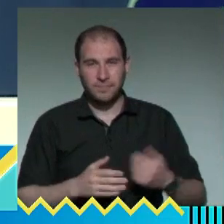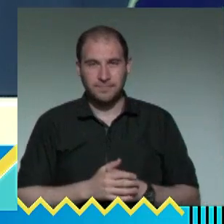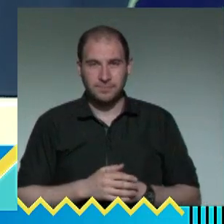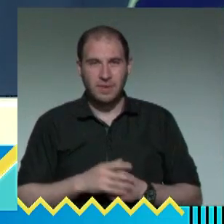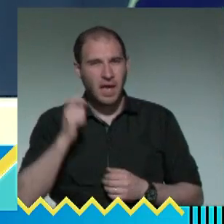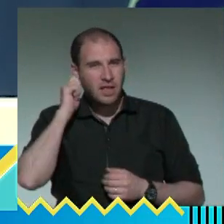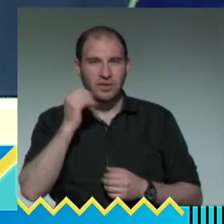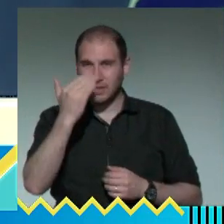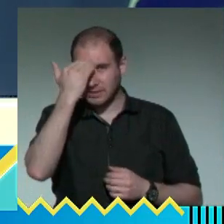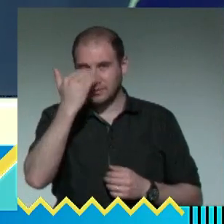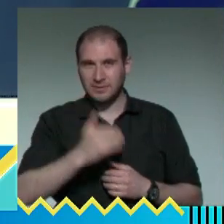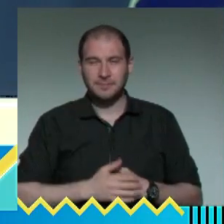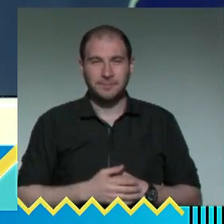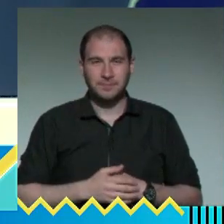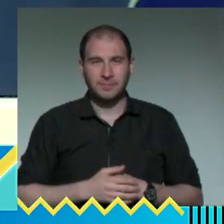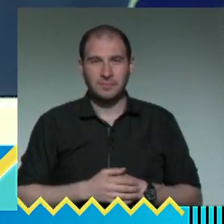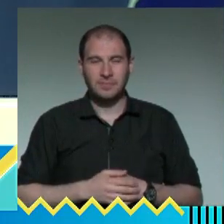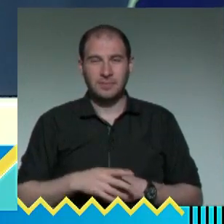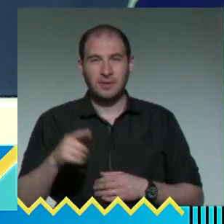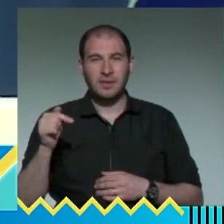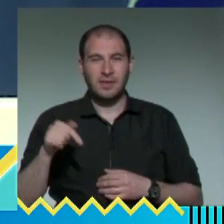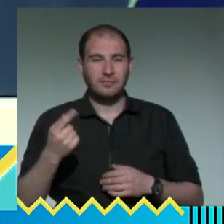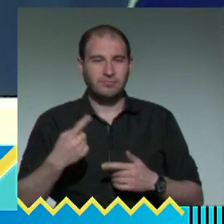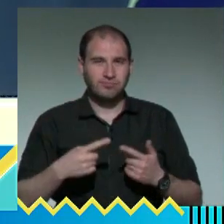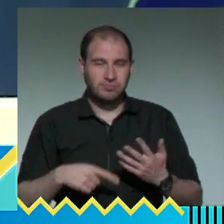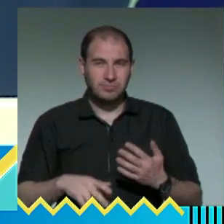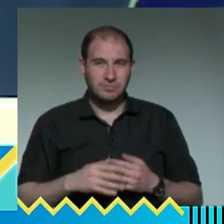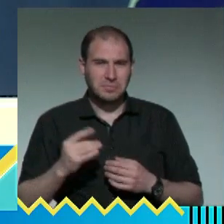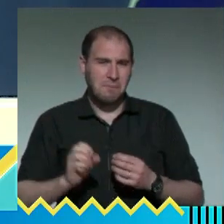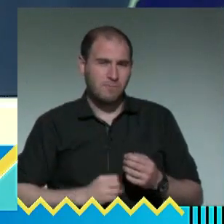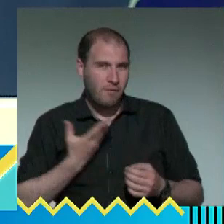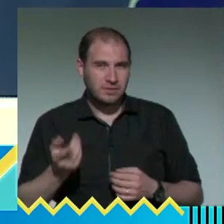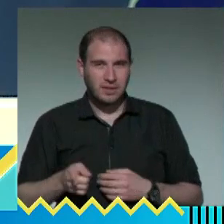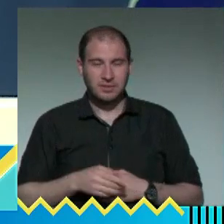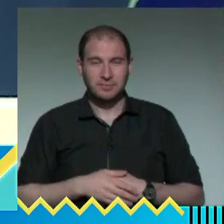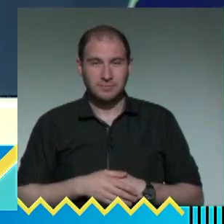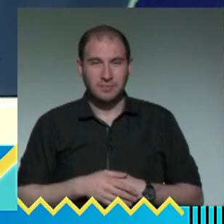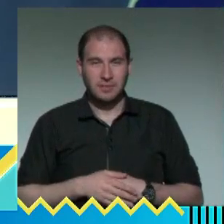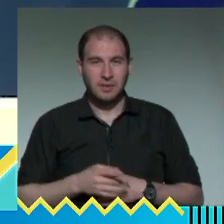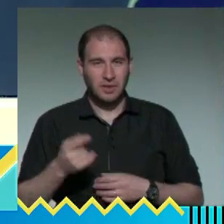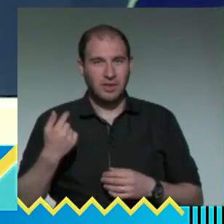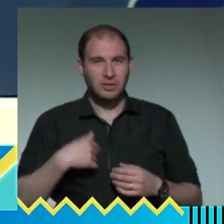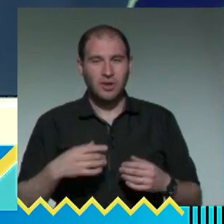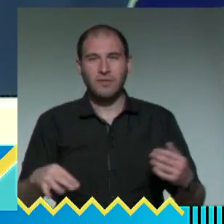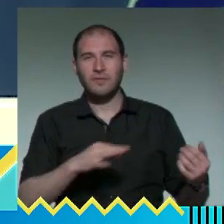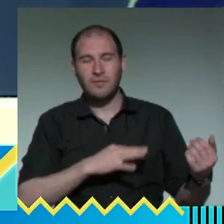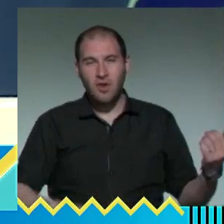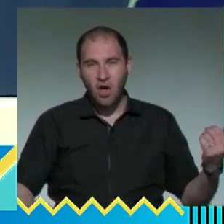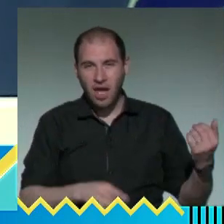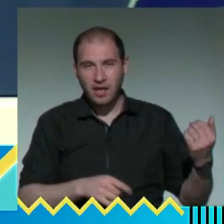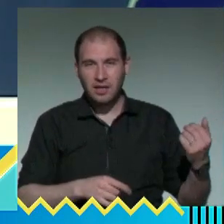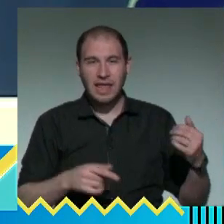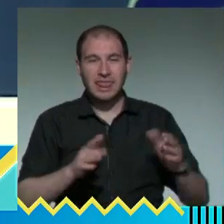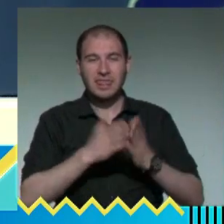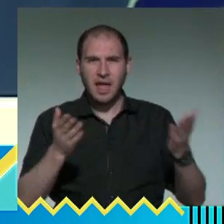los 15 años. Bien. Y fue todo, digamos, bastante improvisado, porque tengo que tocar la viola. Vi un aviso en